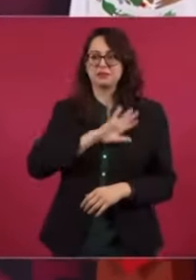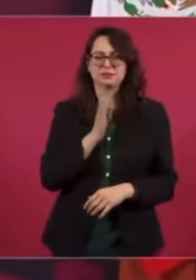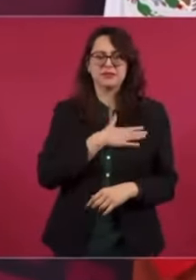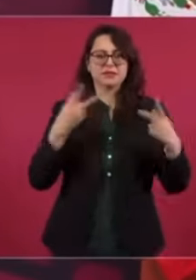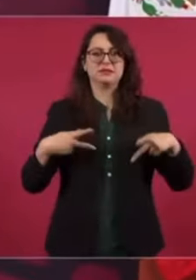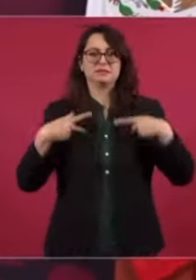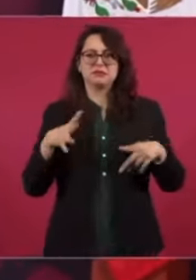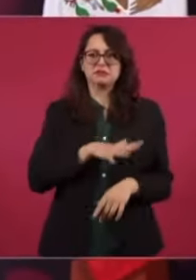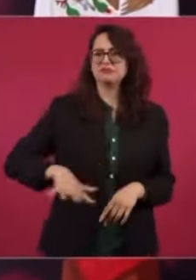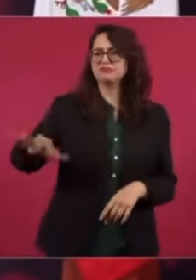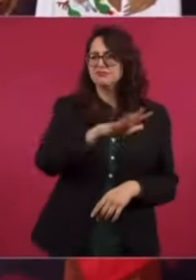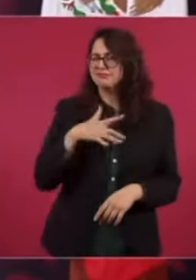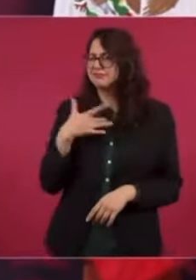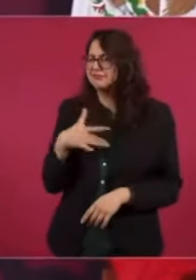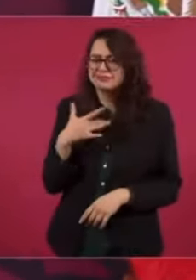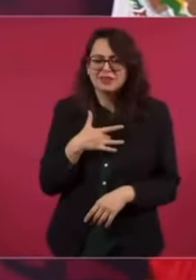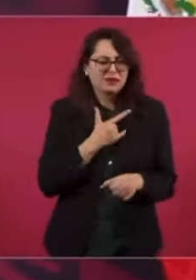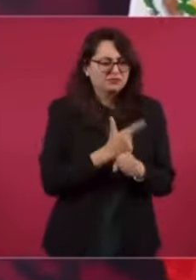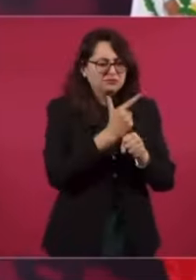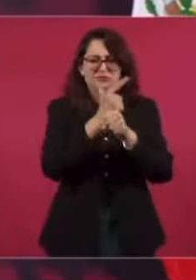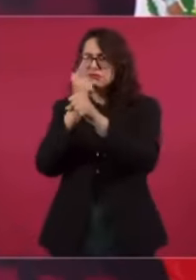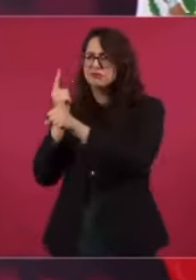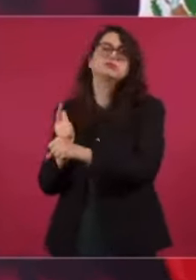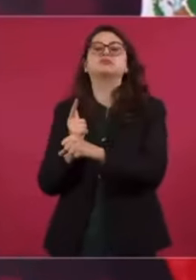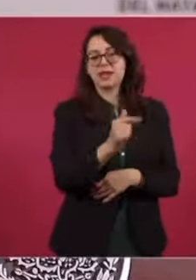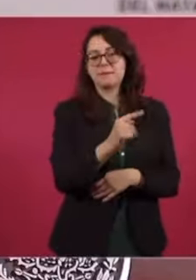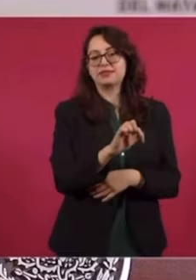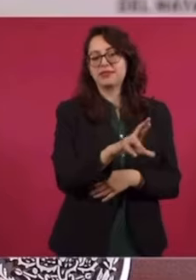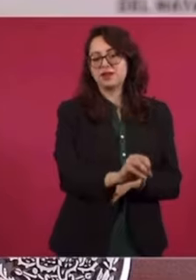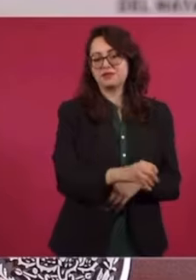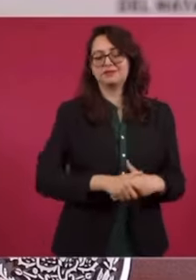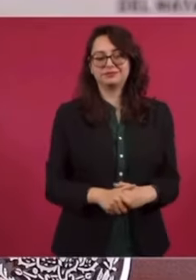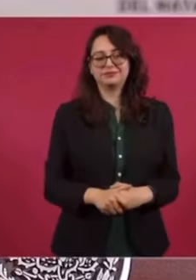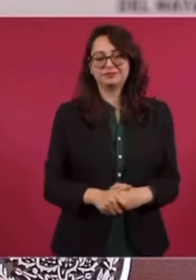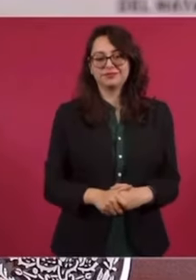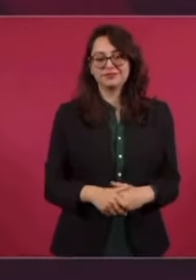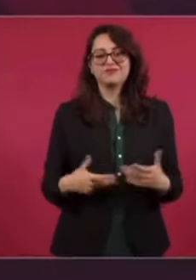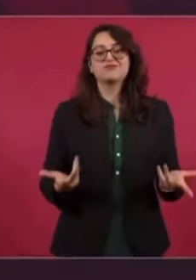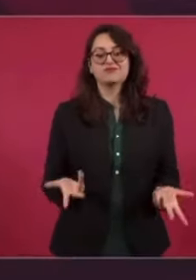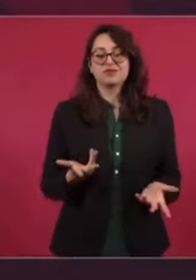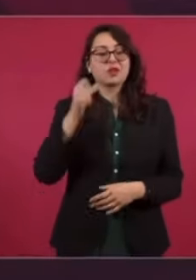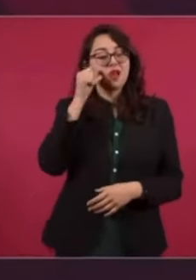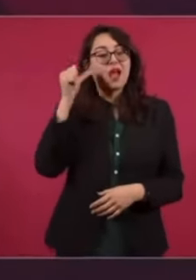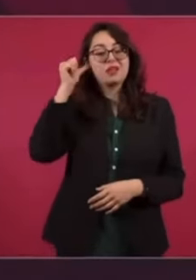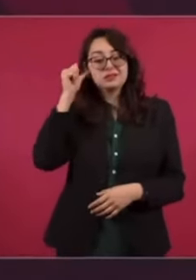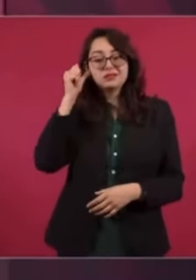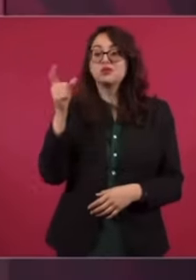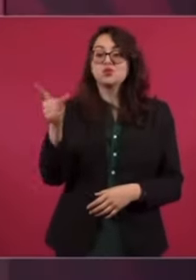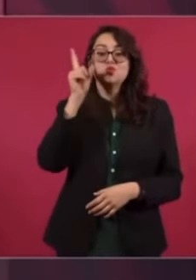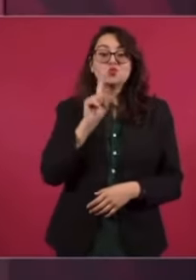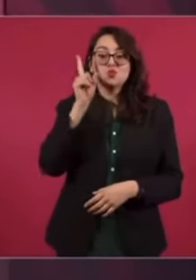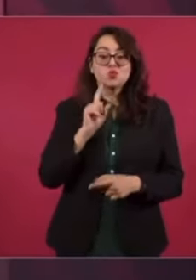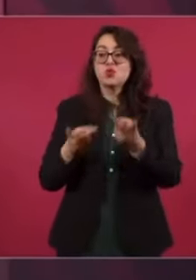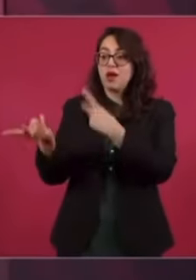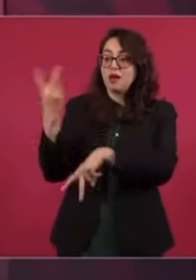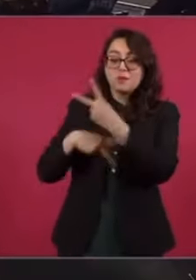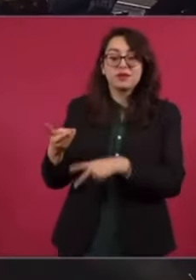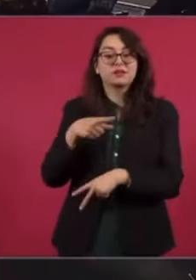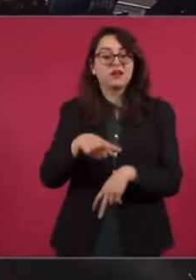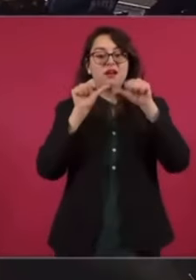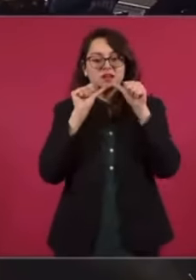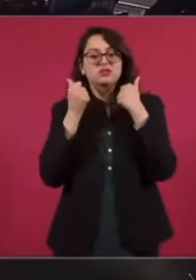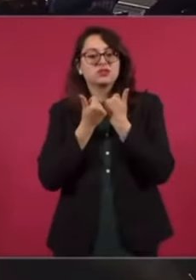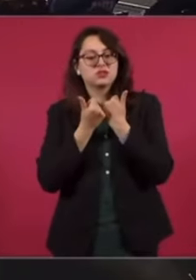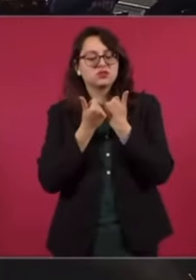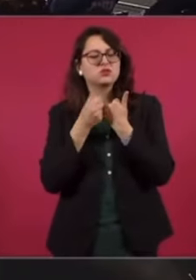la voz y la gente votó por Zapatero. Entonces, viene esta señora ayer, la trae una asociación. ¿Cómo se llama